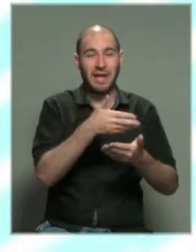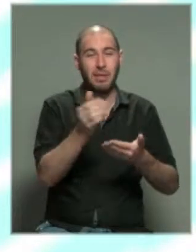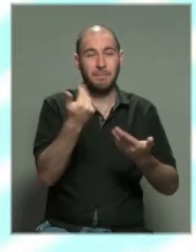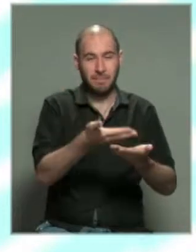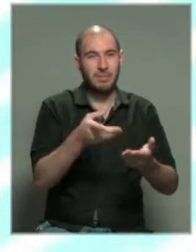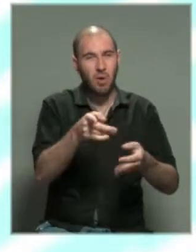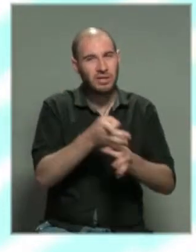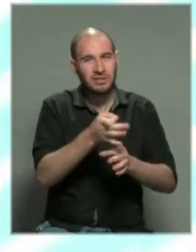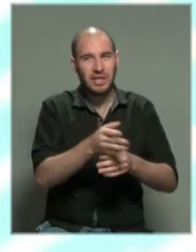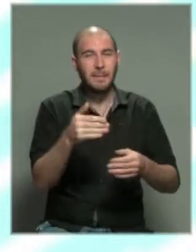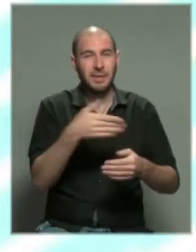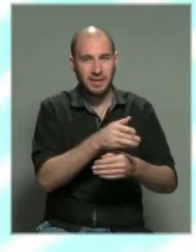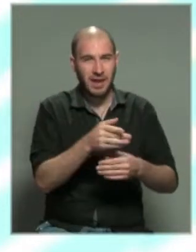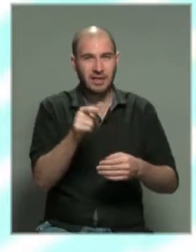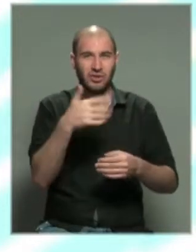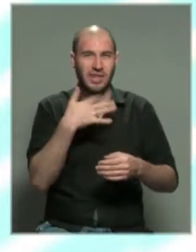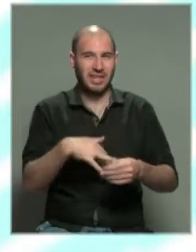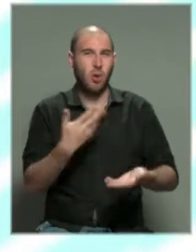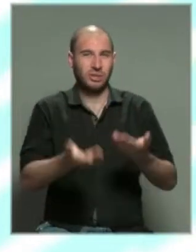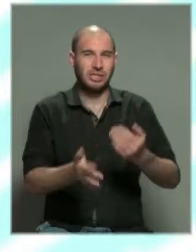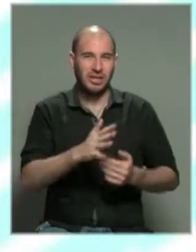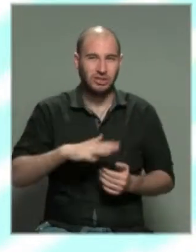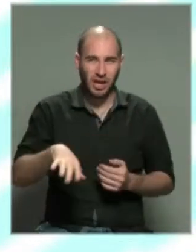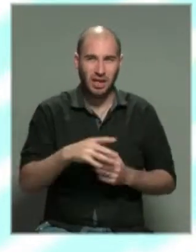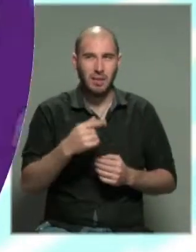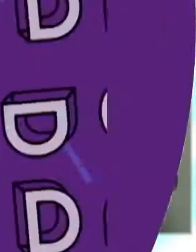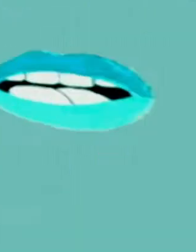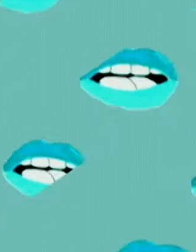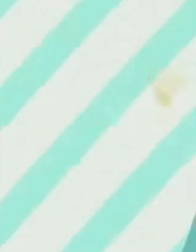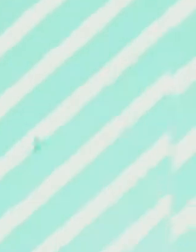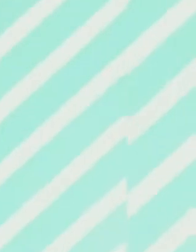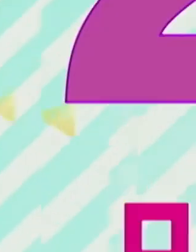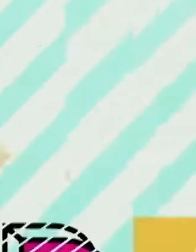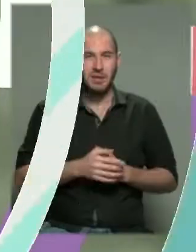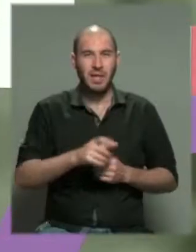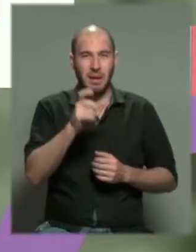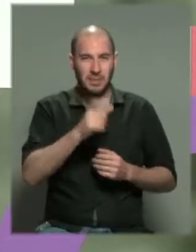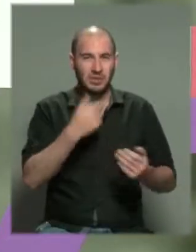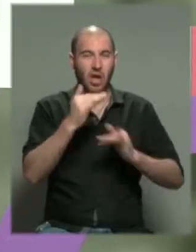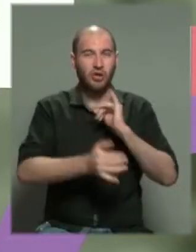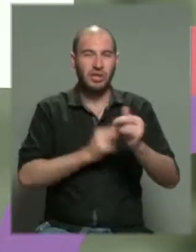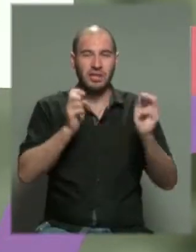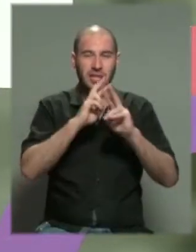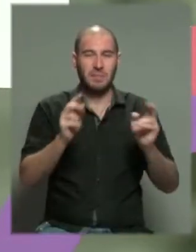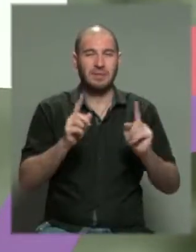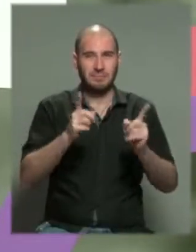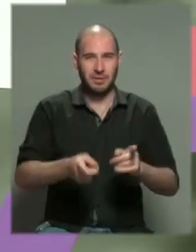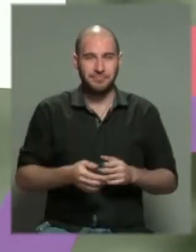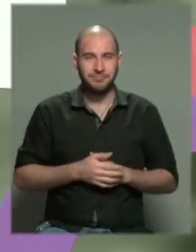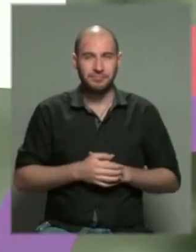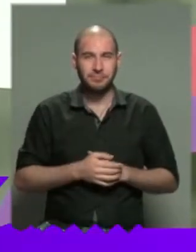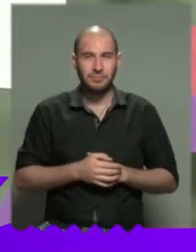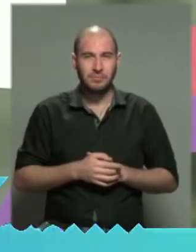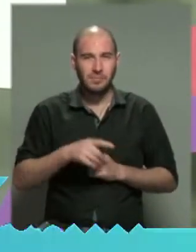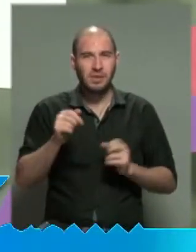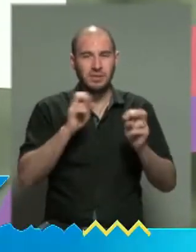Mejor enséñalo a pescar. Eso es lo que entiendo como justicia social. Mi padre hoy. Bueno, claro. Gente que ha estado hablando acerca del tema también. Un